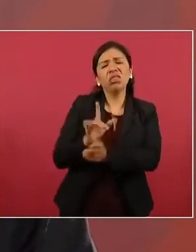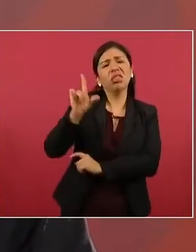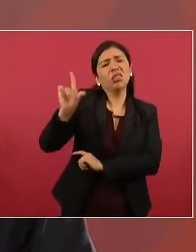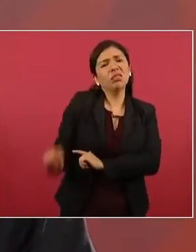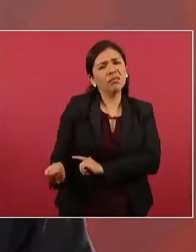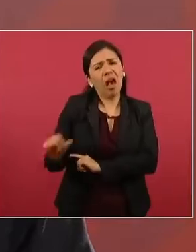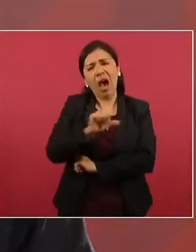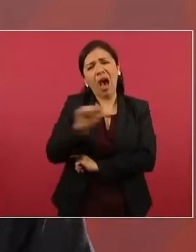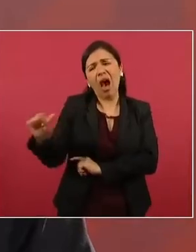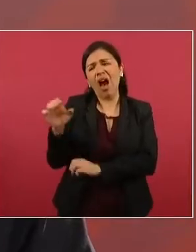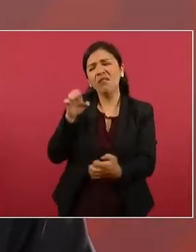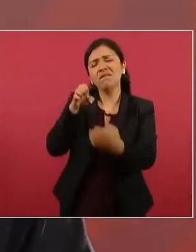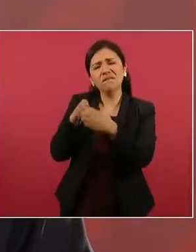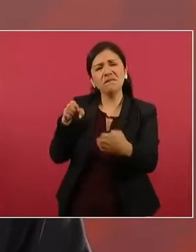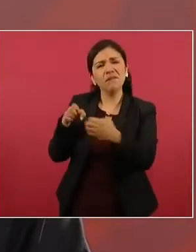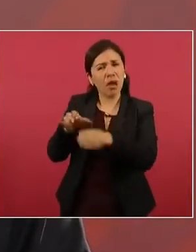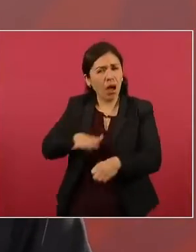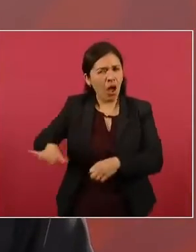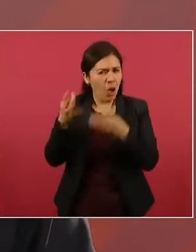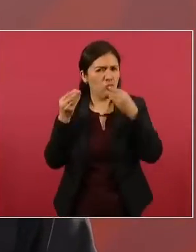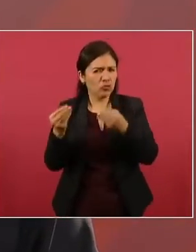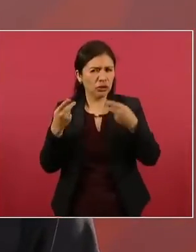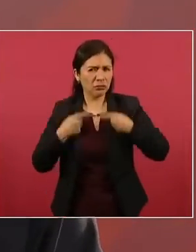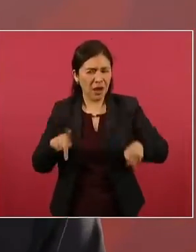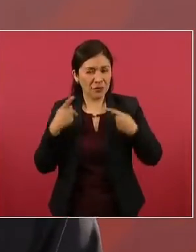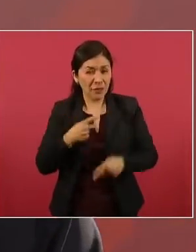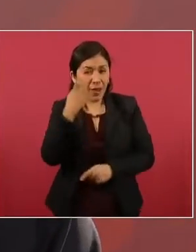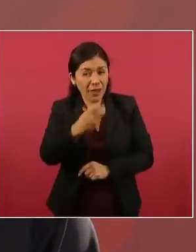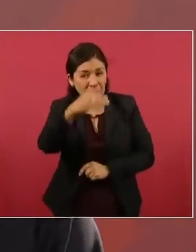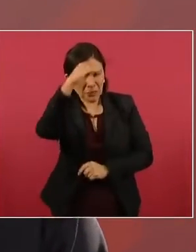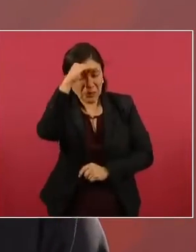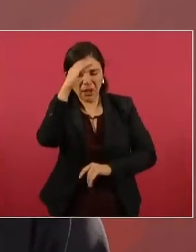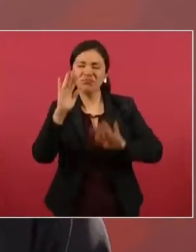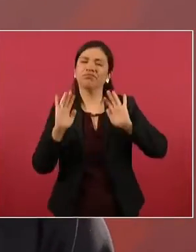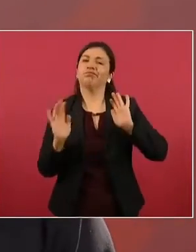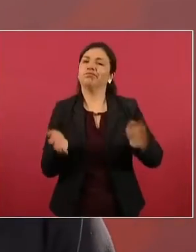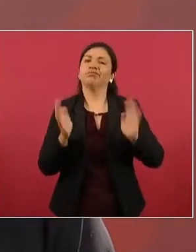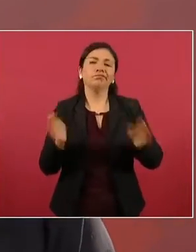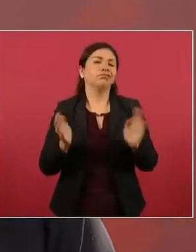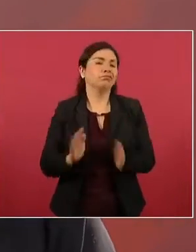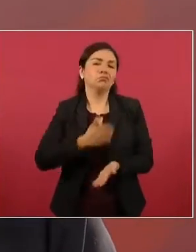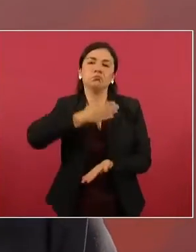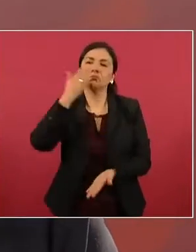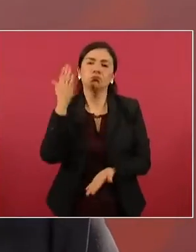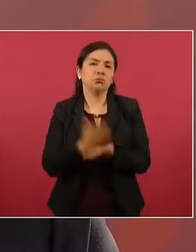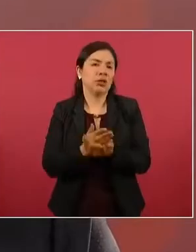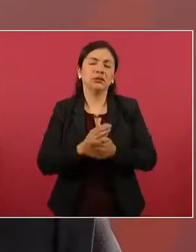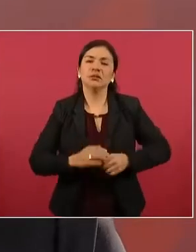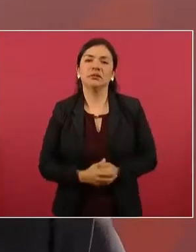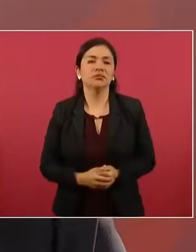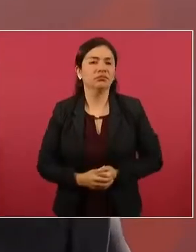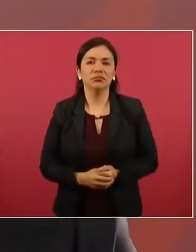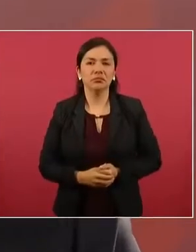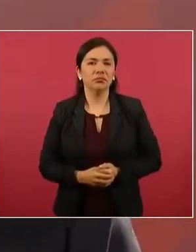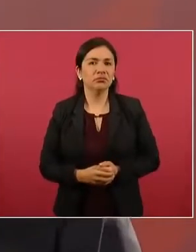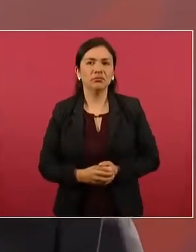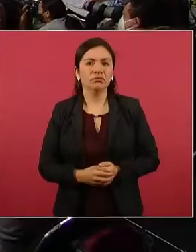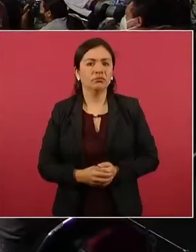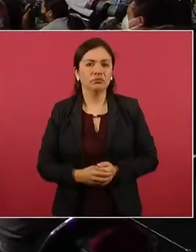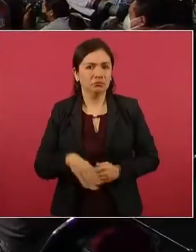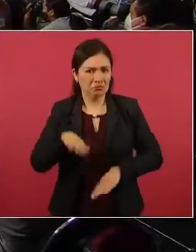atole con el dedo. Basta, con